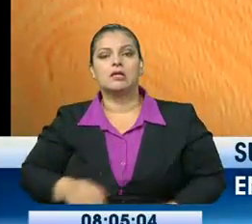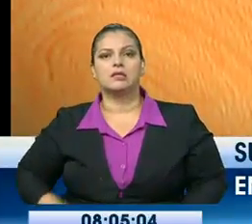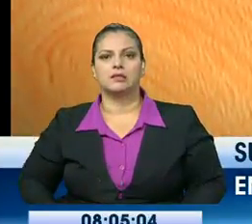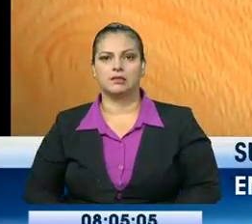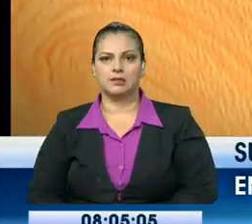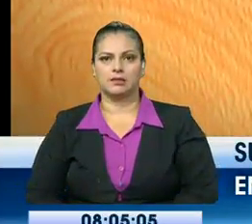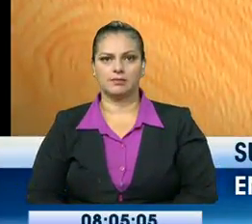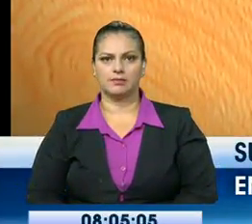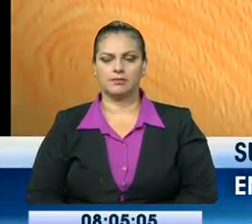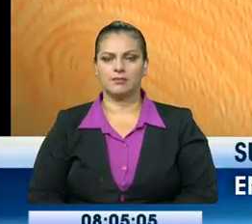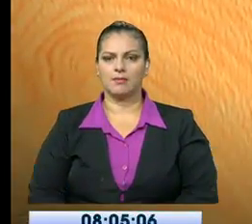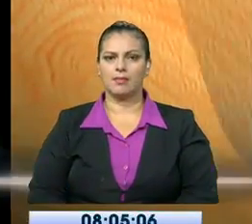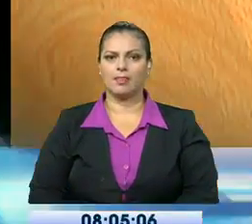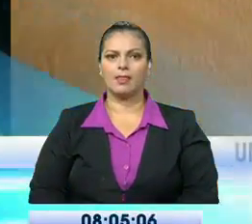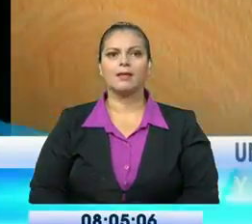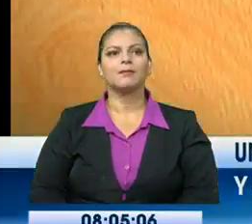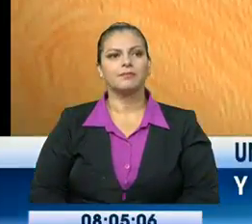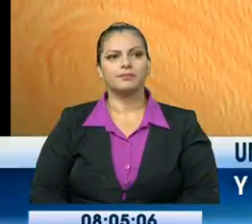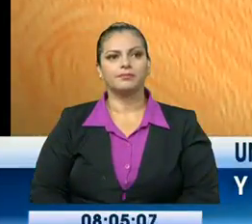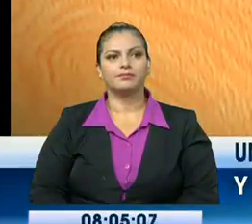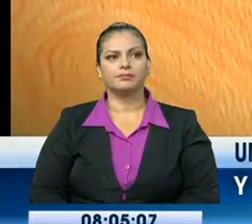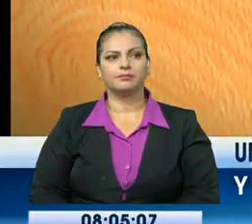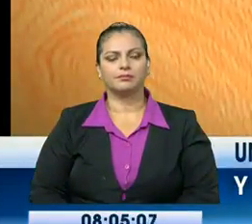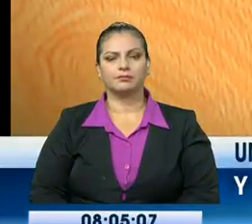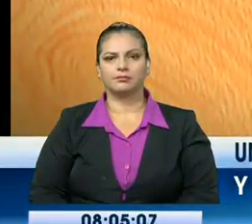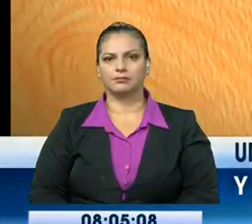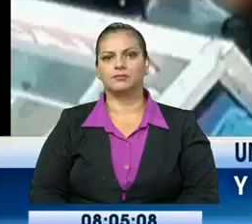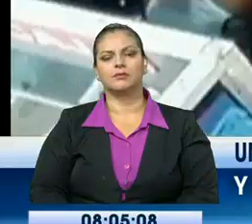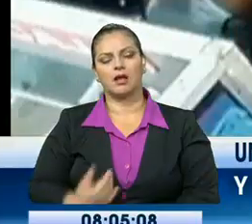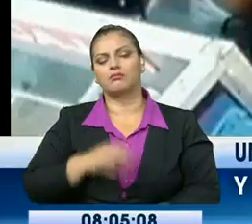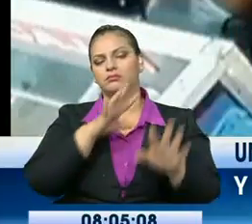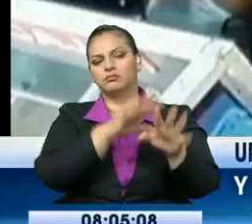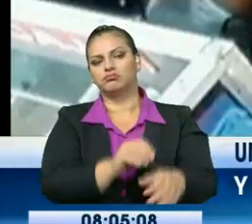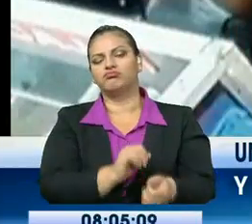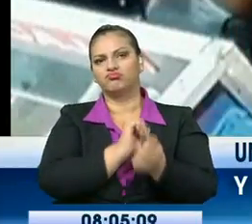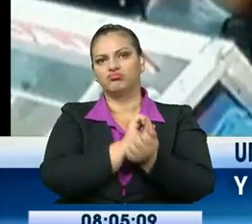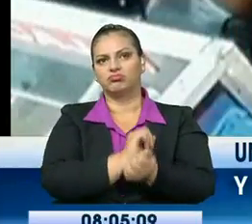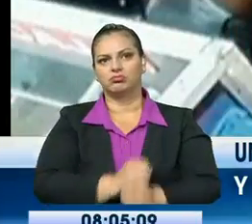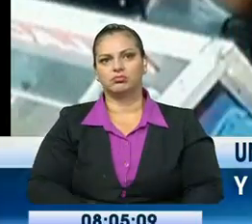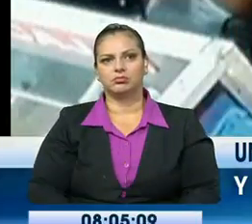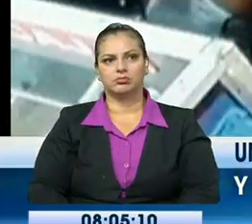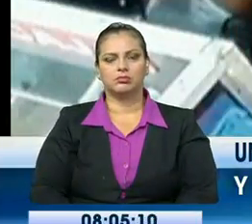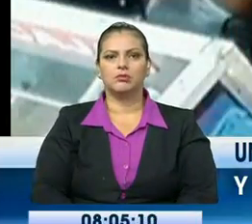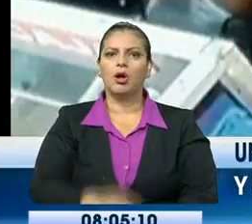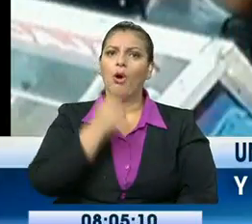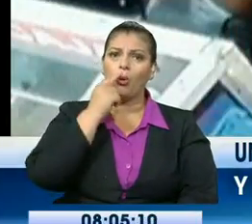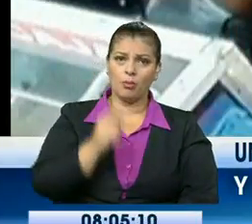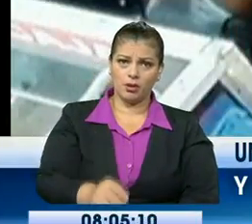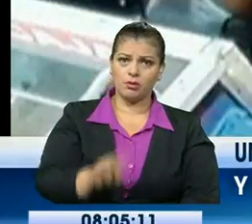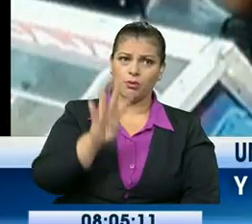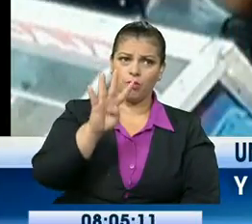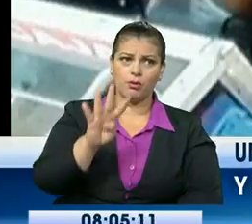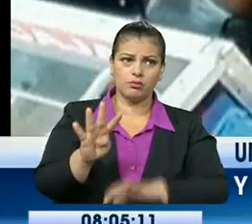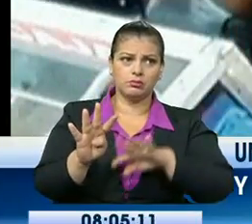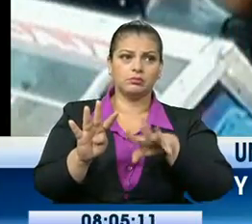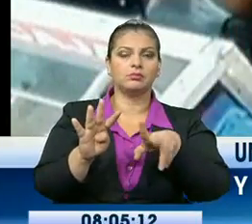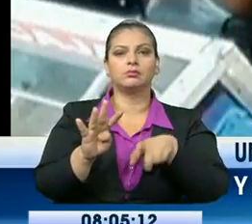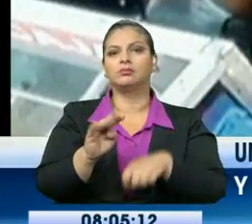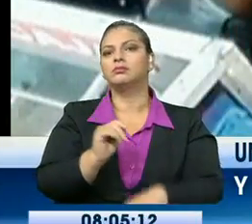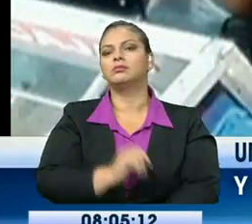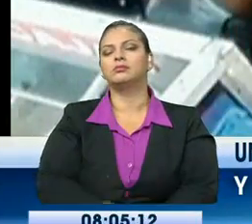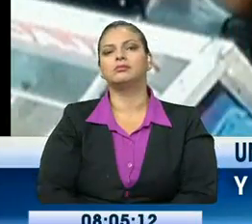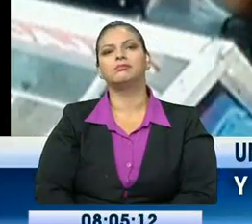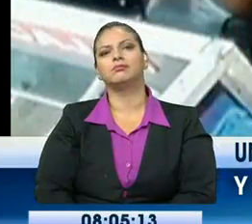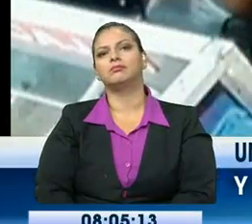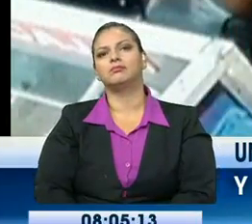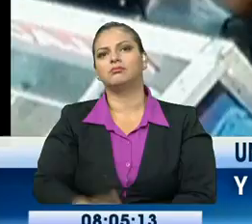arma porque se queda sin fuerza ya por el impacto y puede ser neutralizada. Se conoció que en total eran cuatro los atacantes que llegaron a bordo